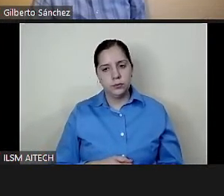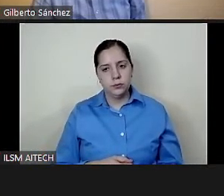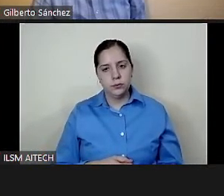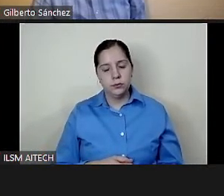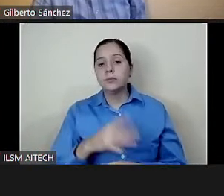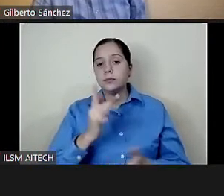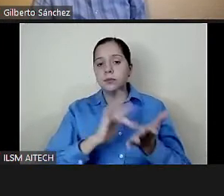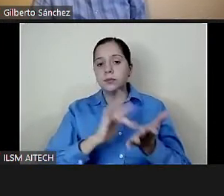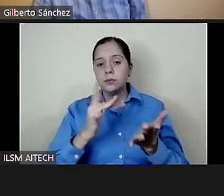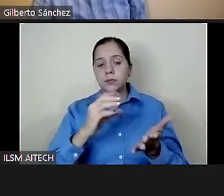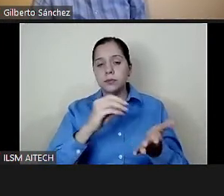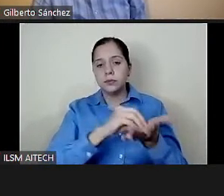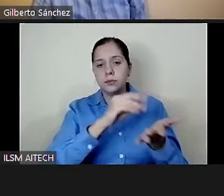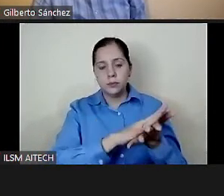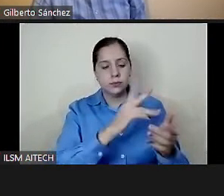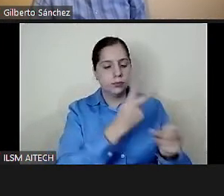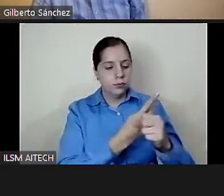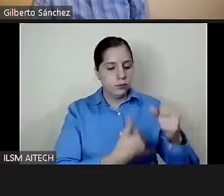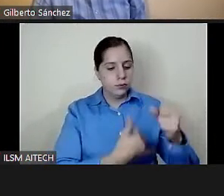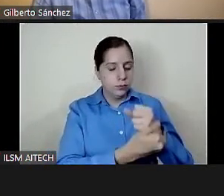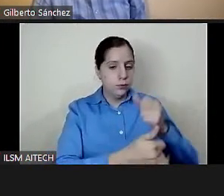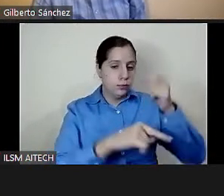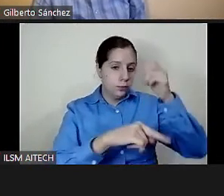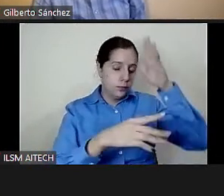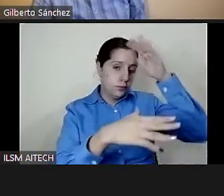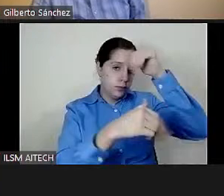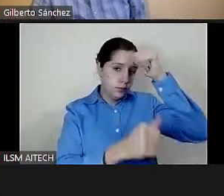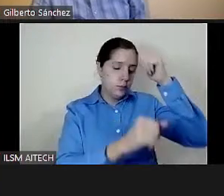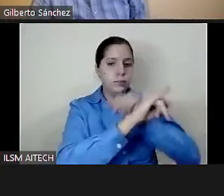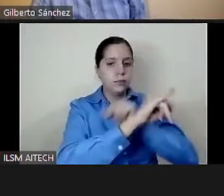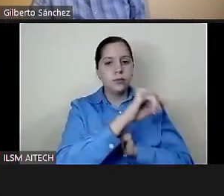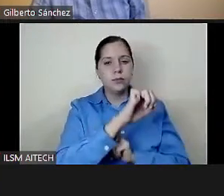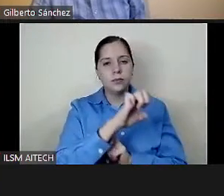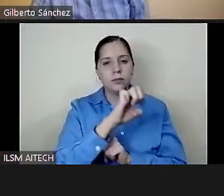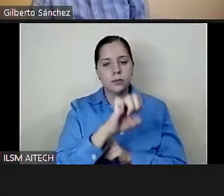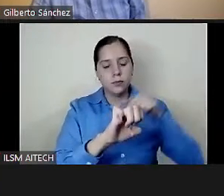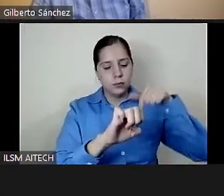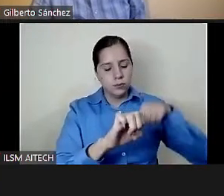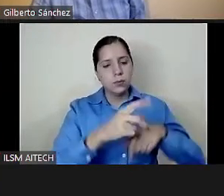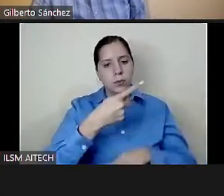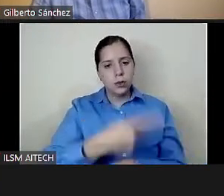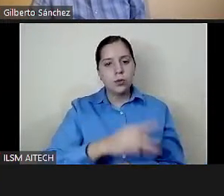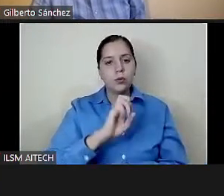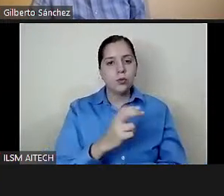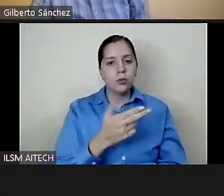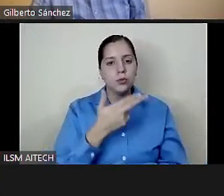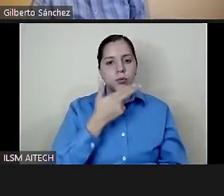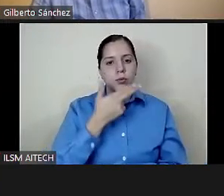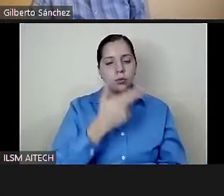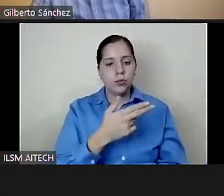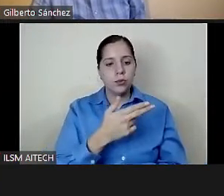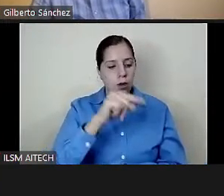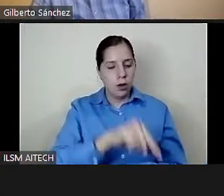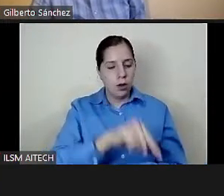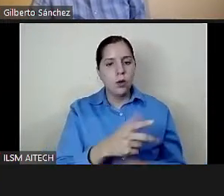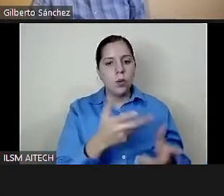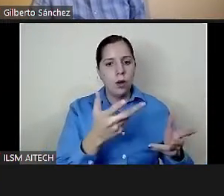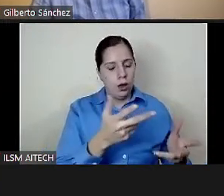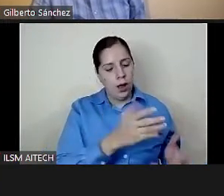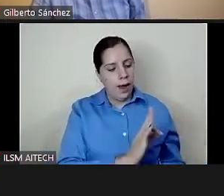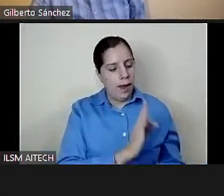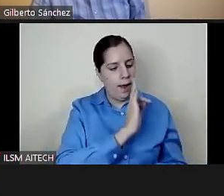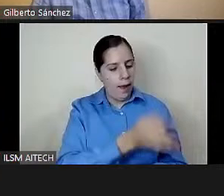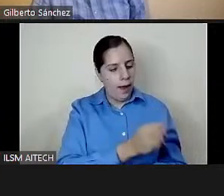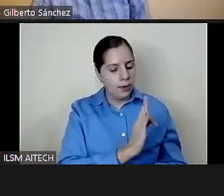Gracias. Se certifica que el proyecto de acuerdo del Consejo Estatal del Instituto Estatal Electoral de Chihuahua, por el que se aprueba el dictamen de la Comisión para